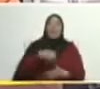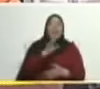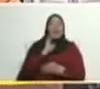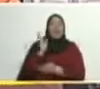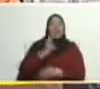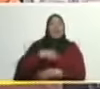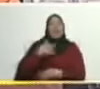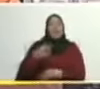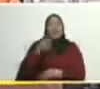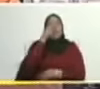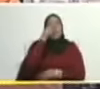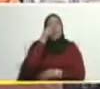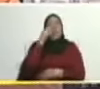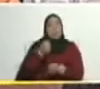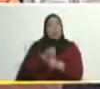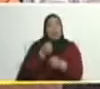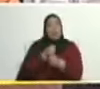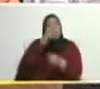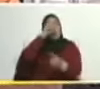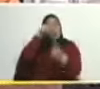usted es un hombre de gran visión